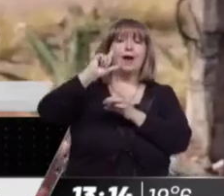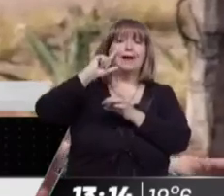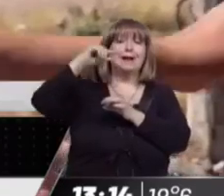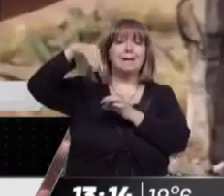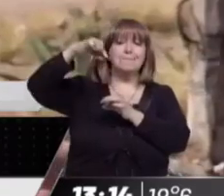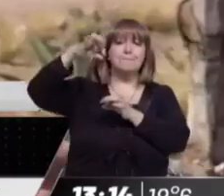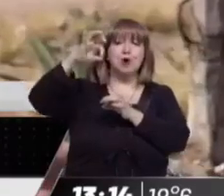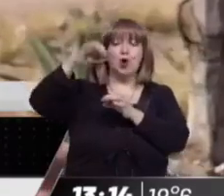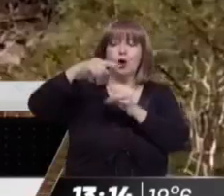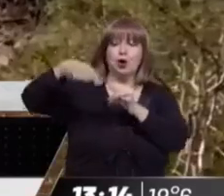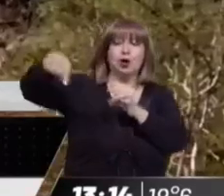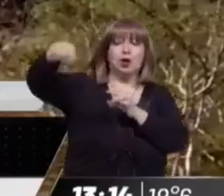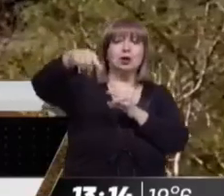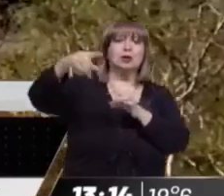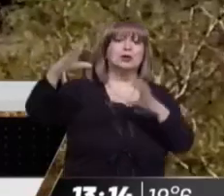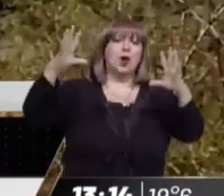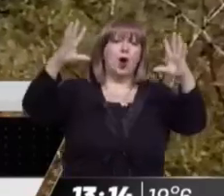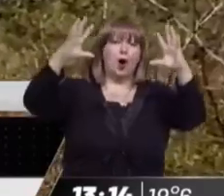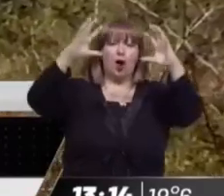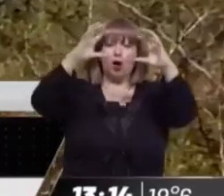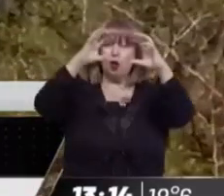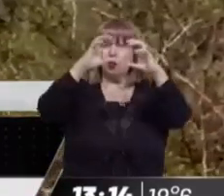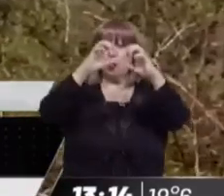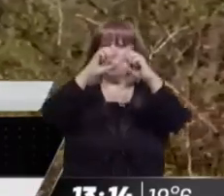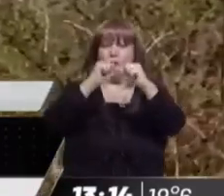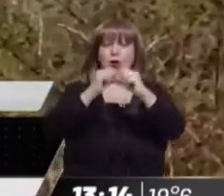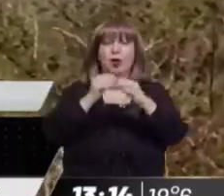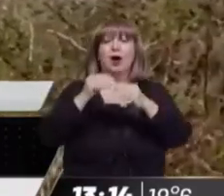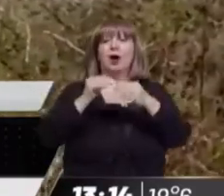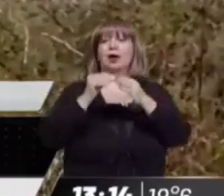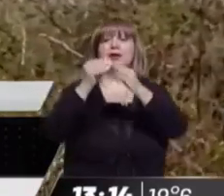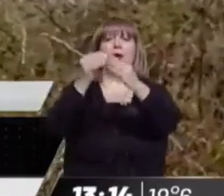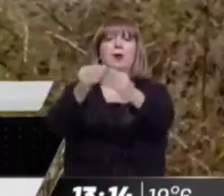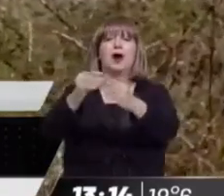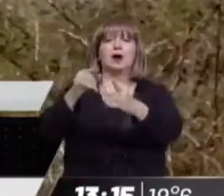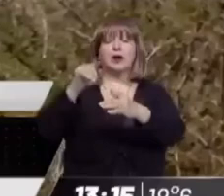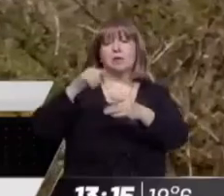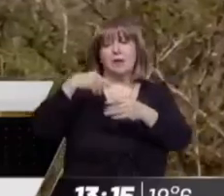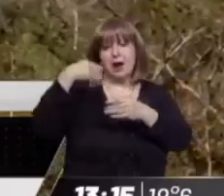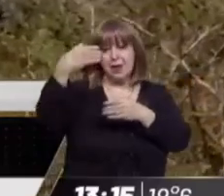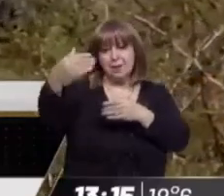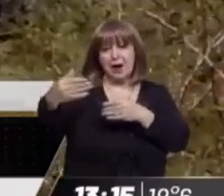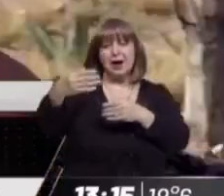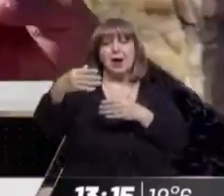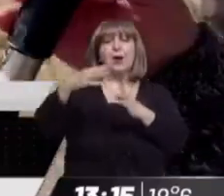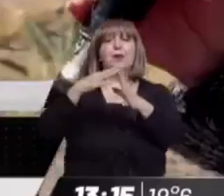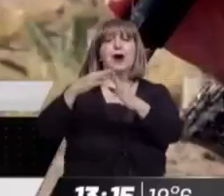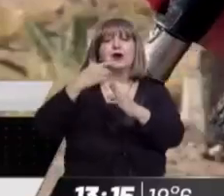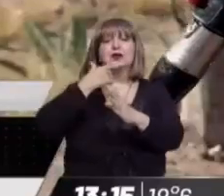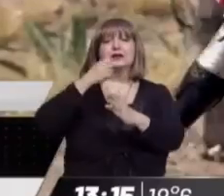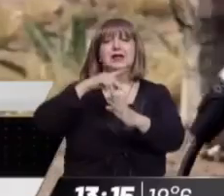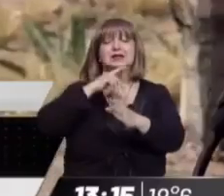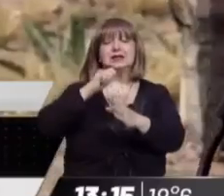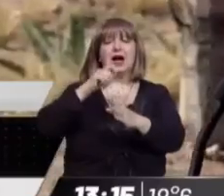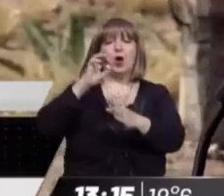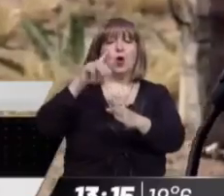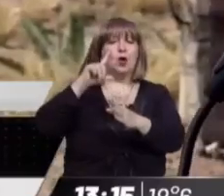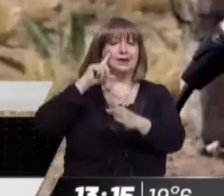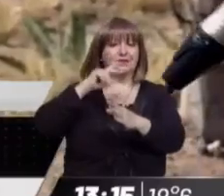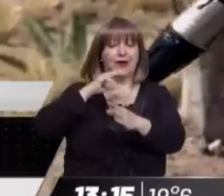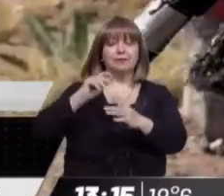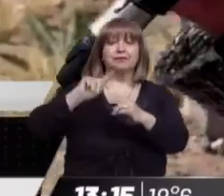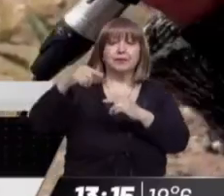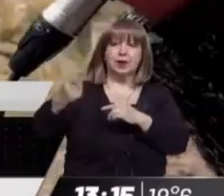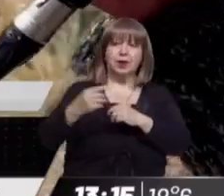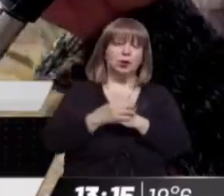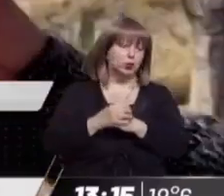boca de lobo hasta llegar más o menos hasta el barrio Santa Oliva que está unos un par de kilómetros más arriba en tantos años viviendo acá visto